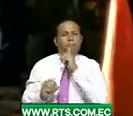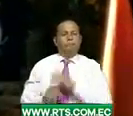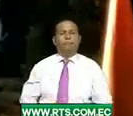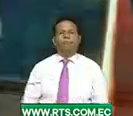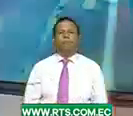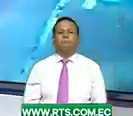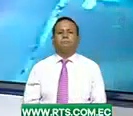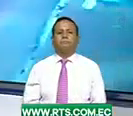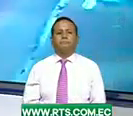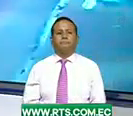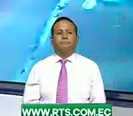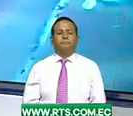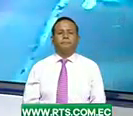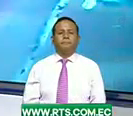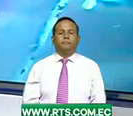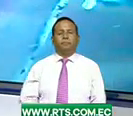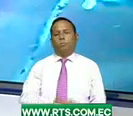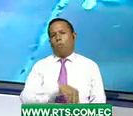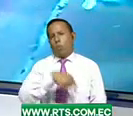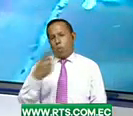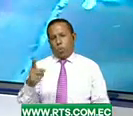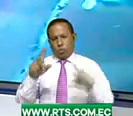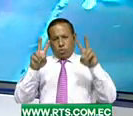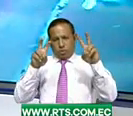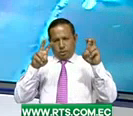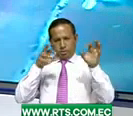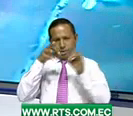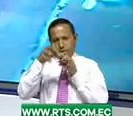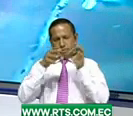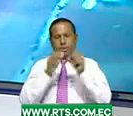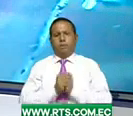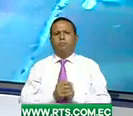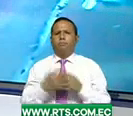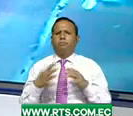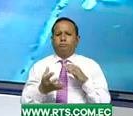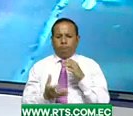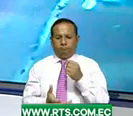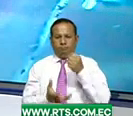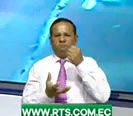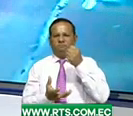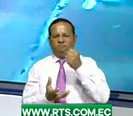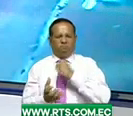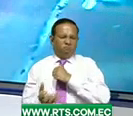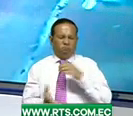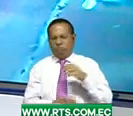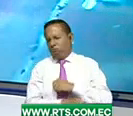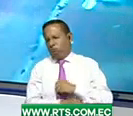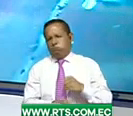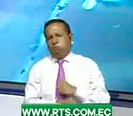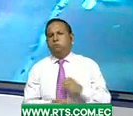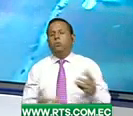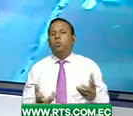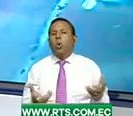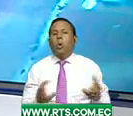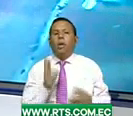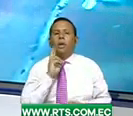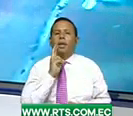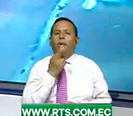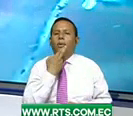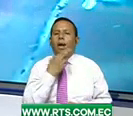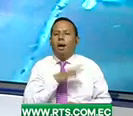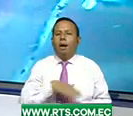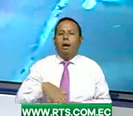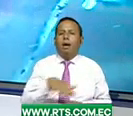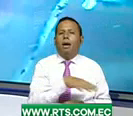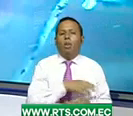Fernández. Cambiamos de tema. Un atentado con una aparente bomba Molotov se registró en un restaurante ubicado en la Ciudadela